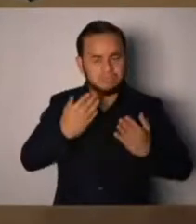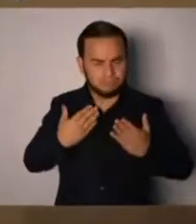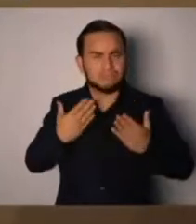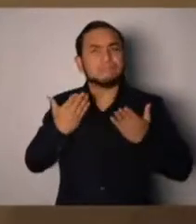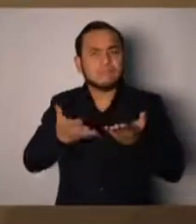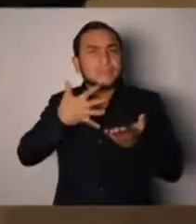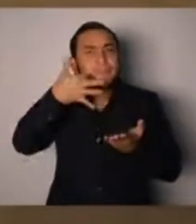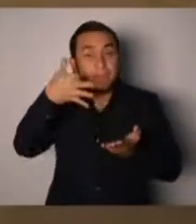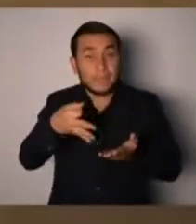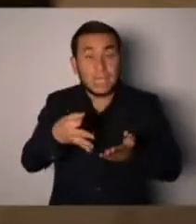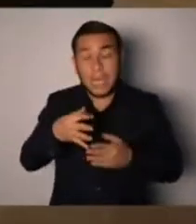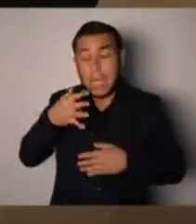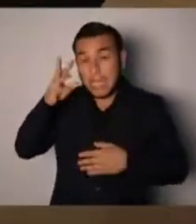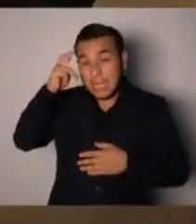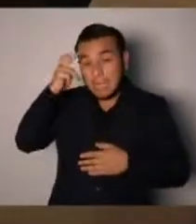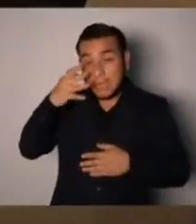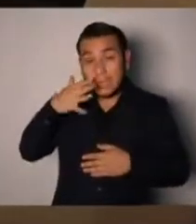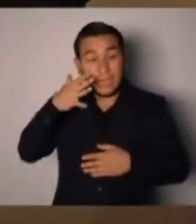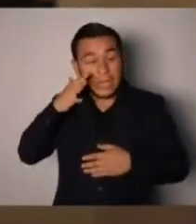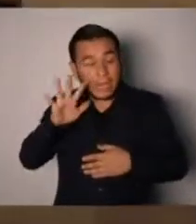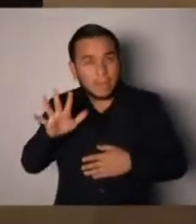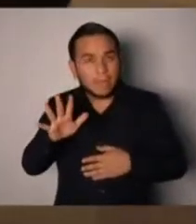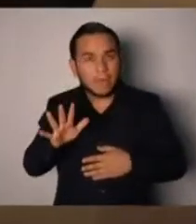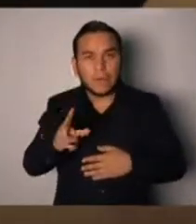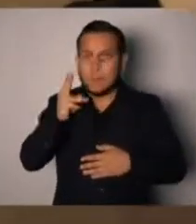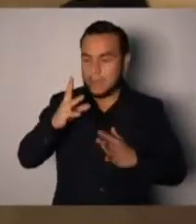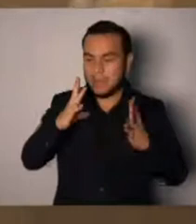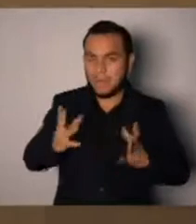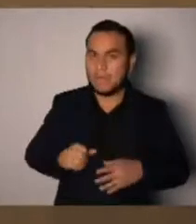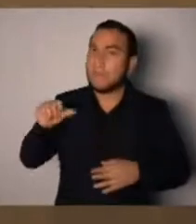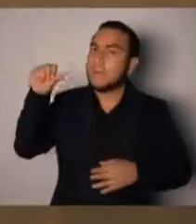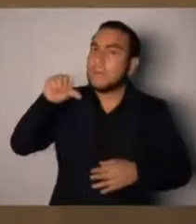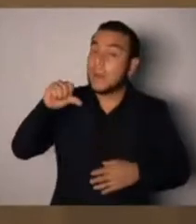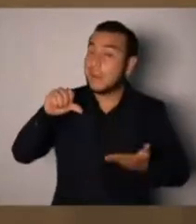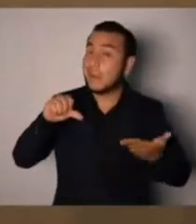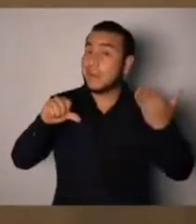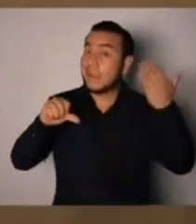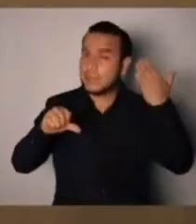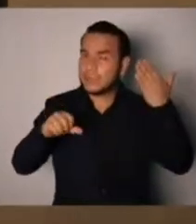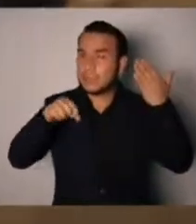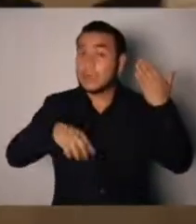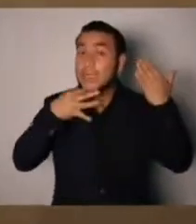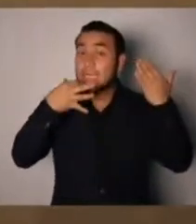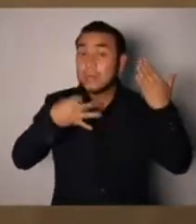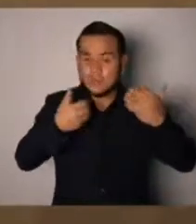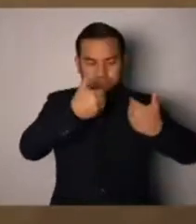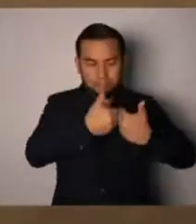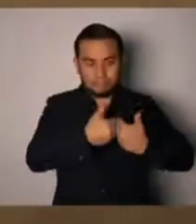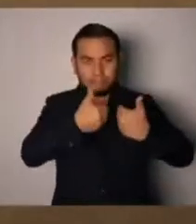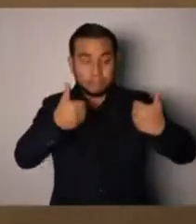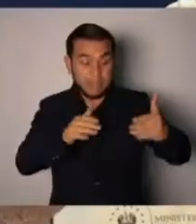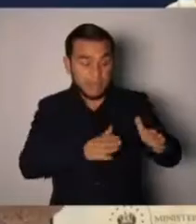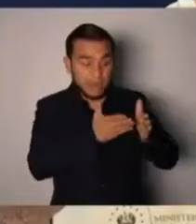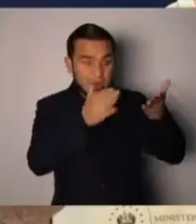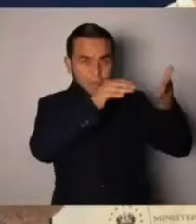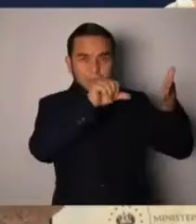si son malos no pueden ser buen árbol tienen que ser un mal árbol yo creo que ya es hora que se separen de semana árbol que solo más los